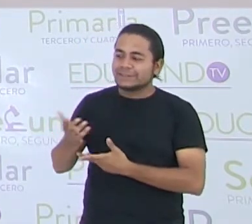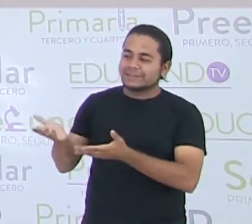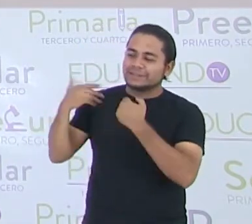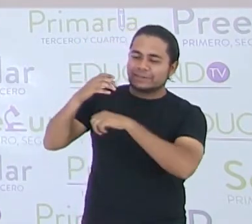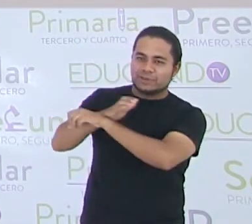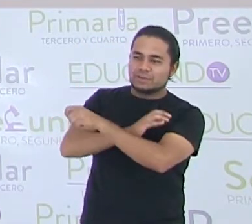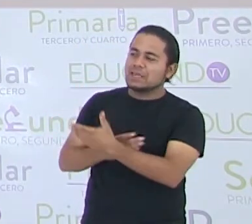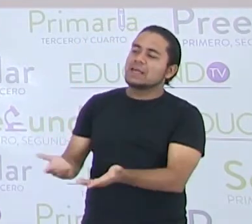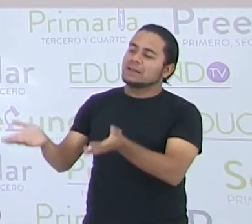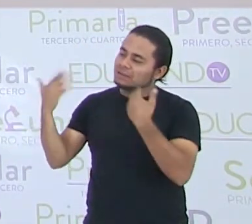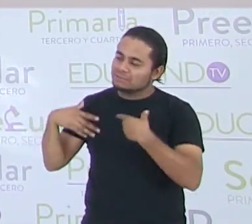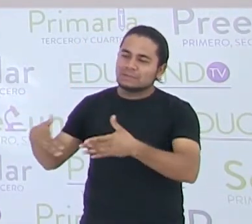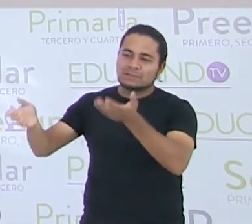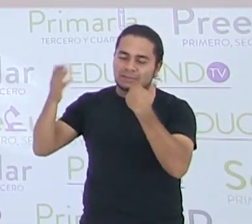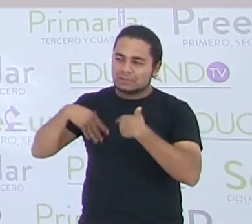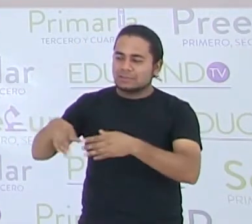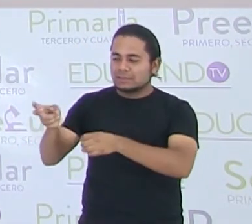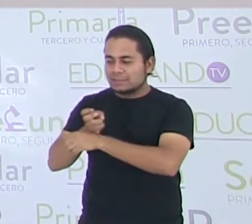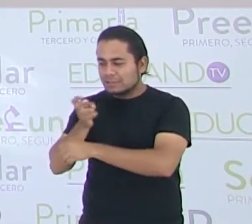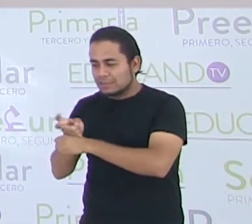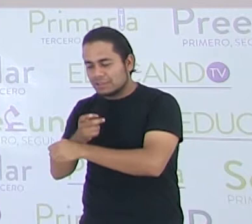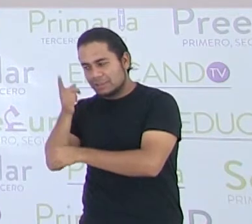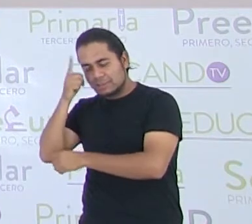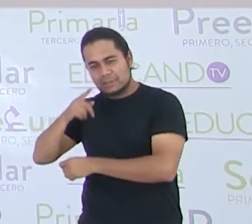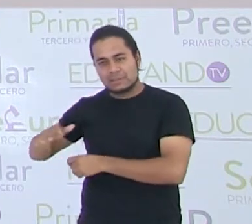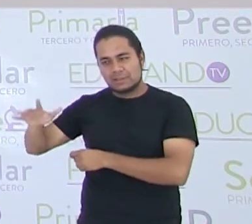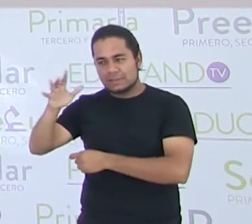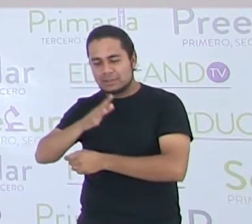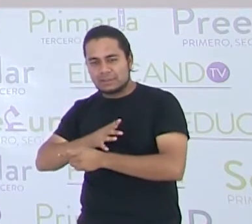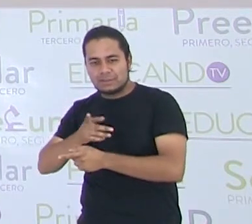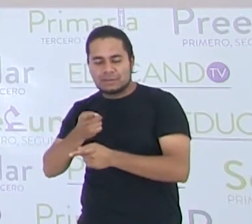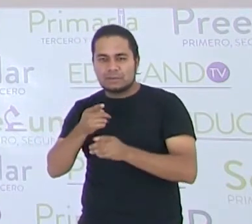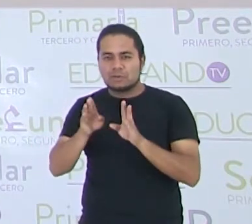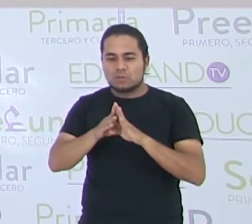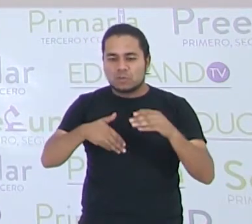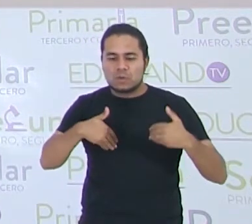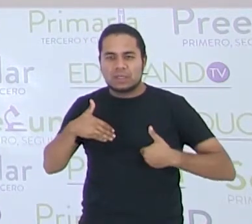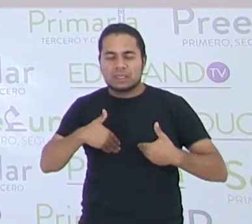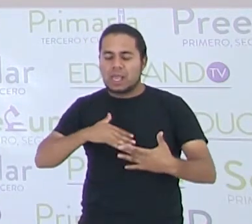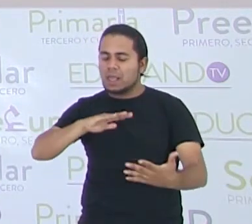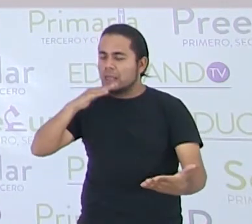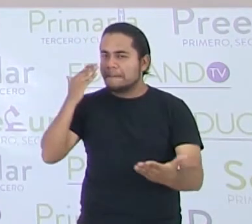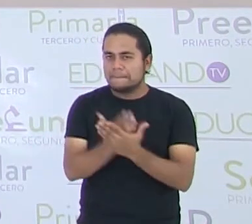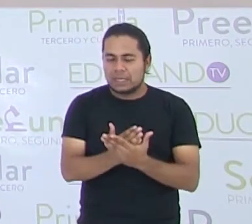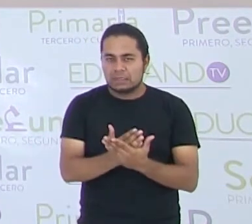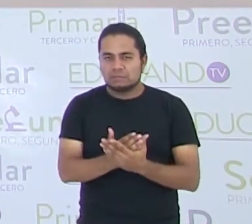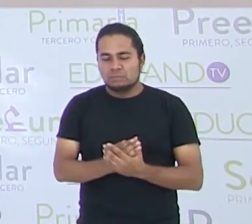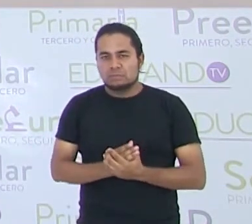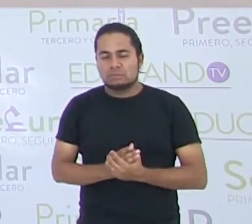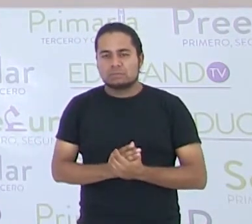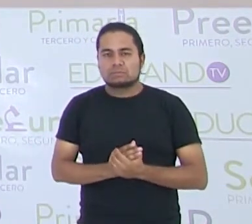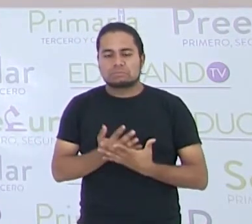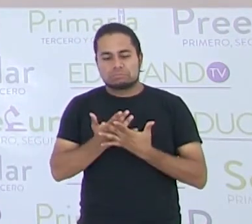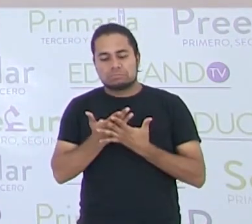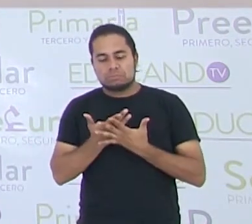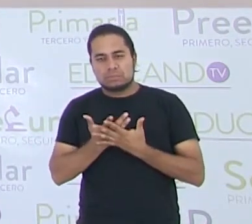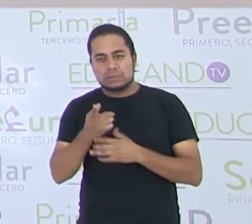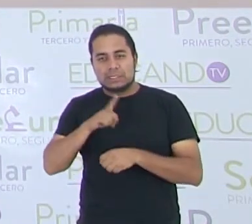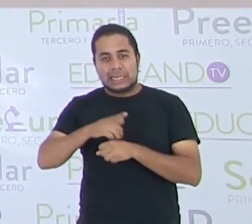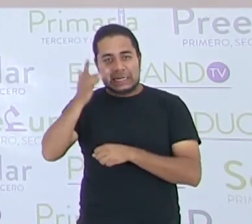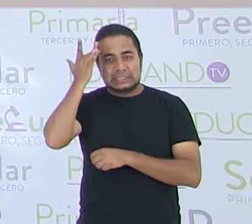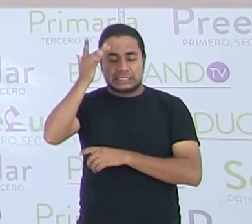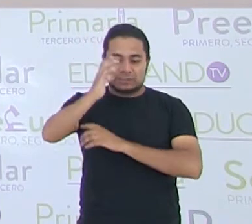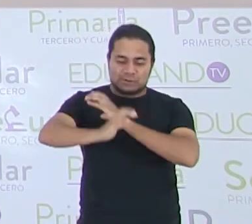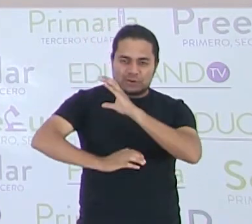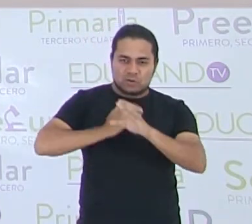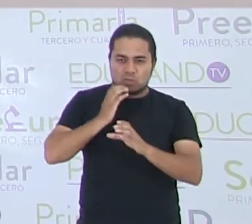sus compañeros para que de esa manera ya no molestara a nadie. Esperaron el día de su cumpleaños